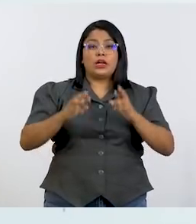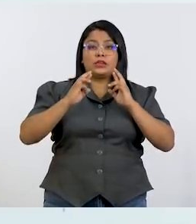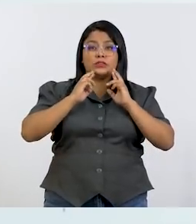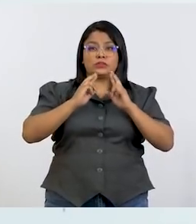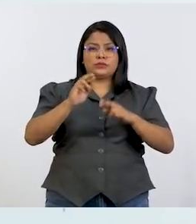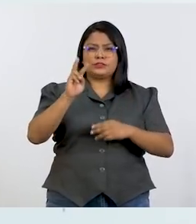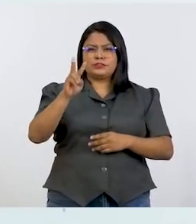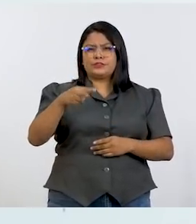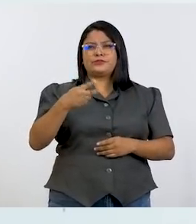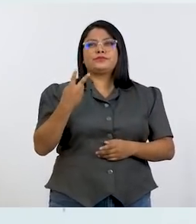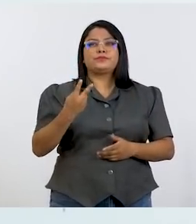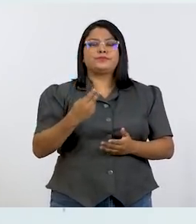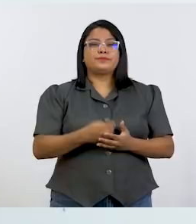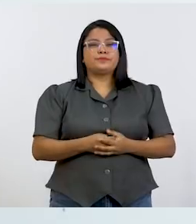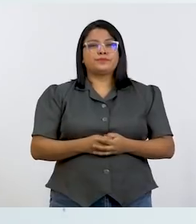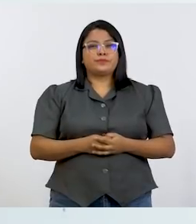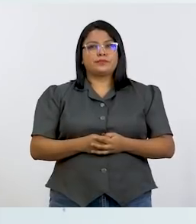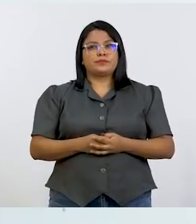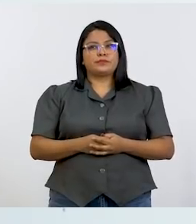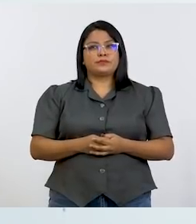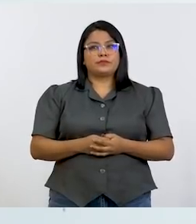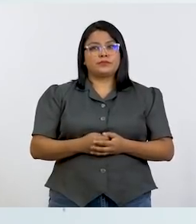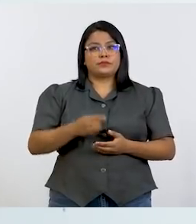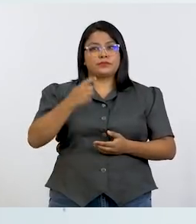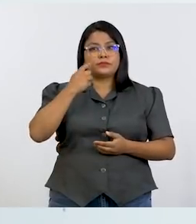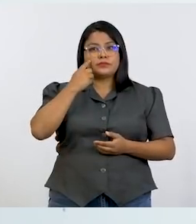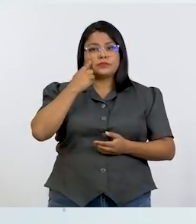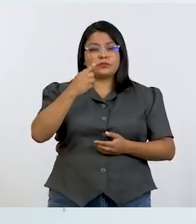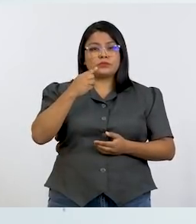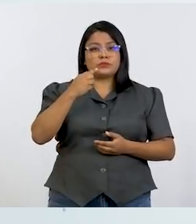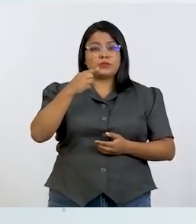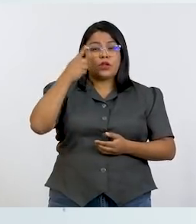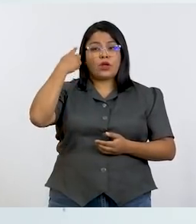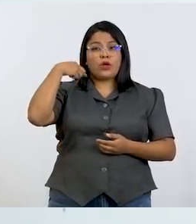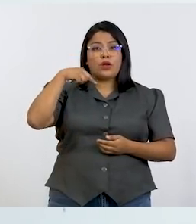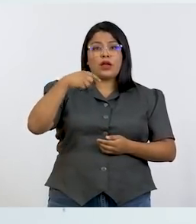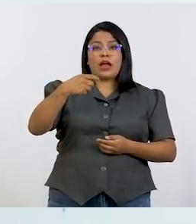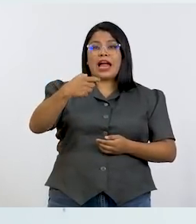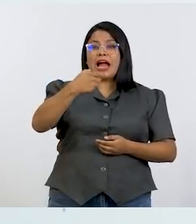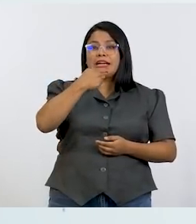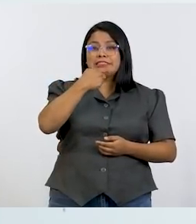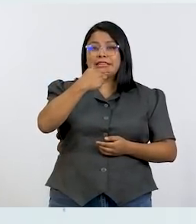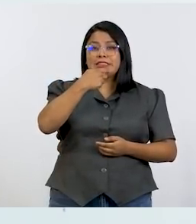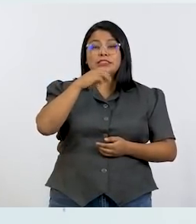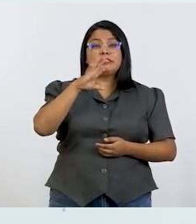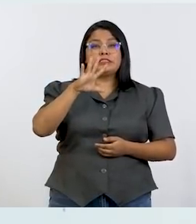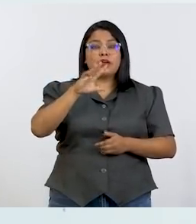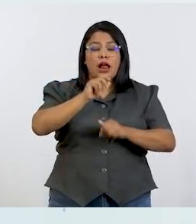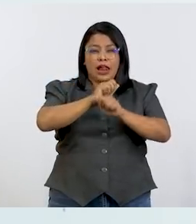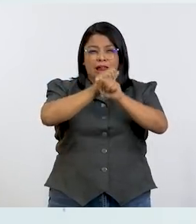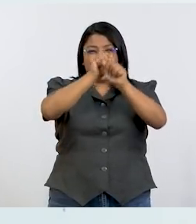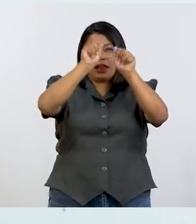Para resolver la segunda situación, tenemos que Josué hizo 5 galletas por la mañana.